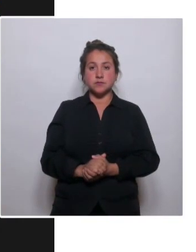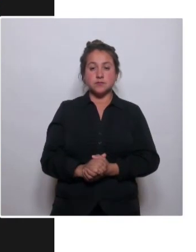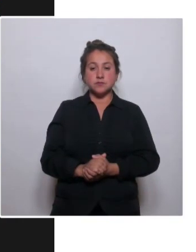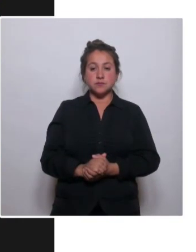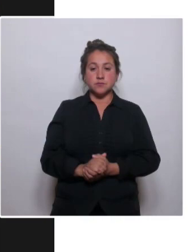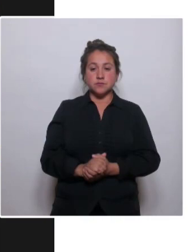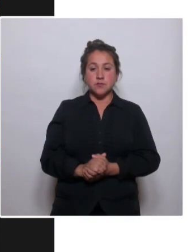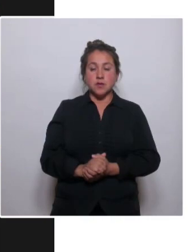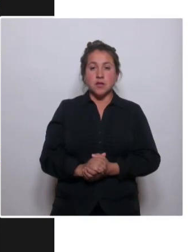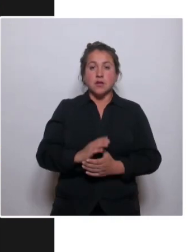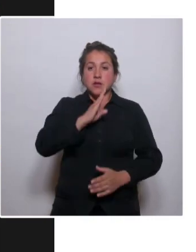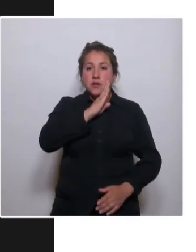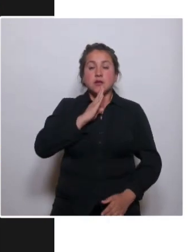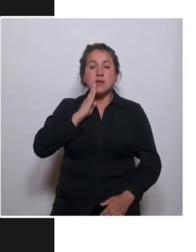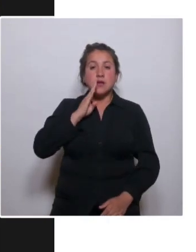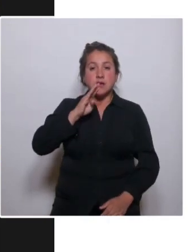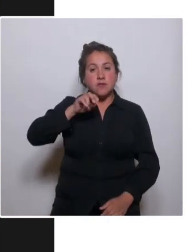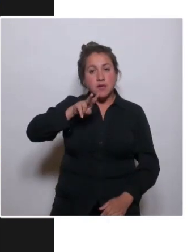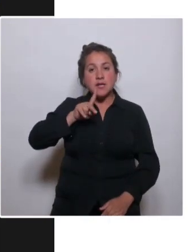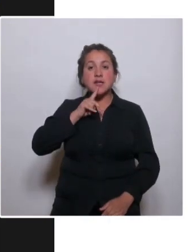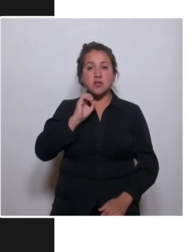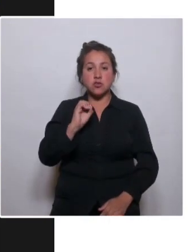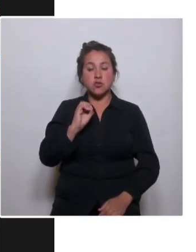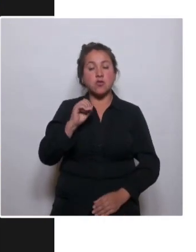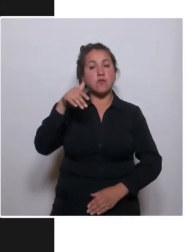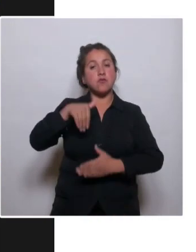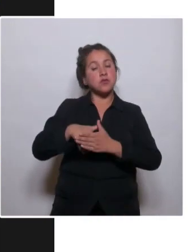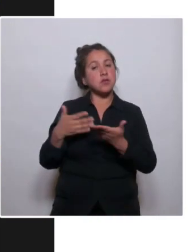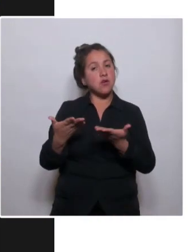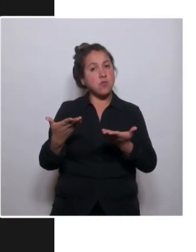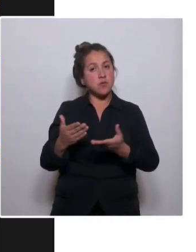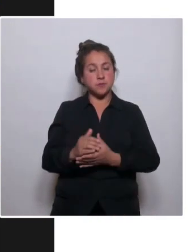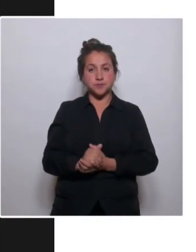Y señor Benito Baranda, ¿cómo vota?